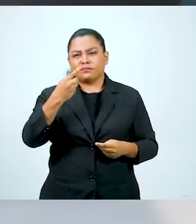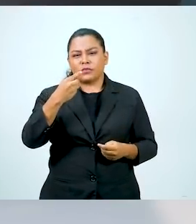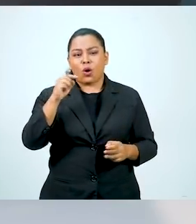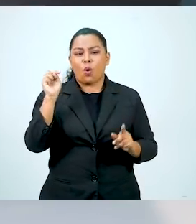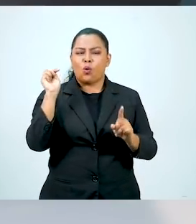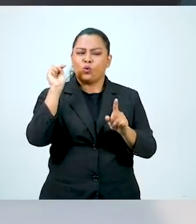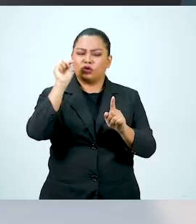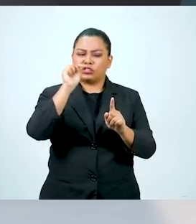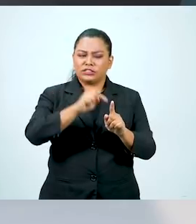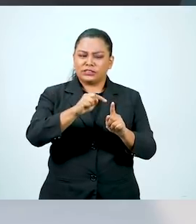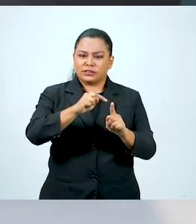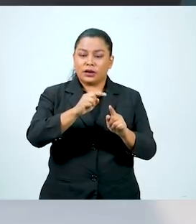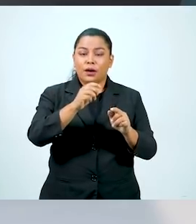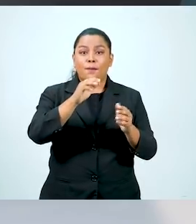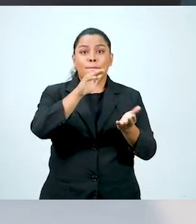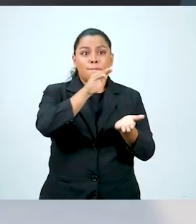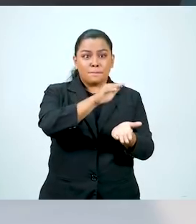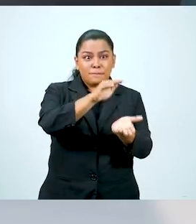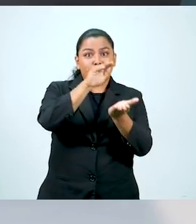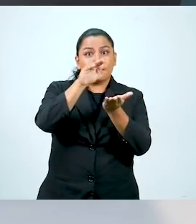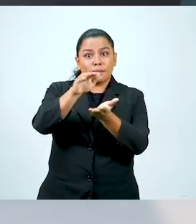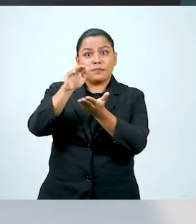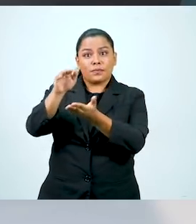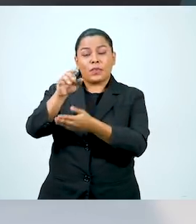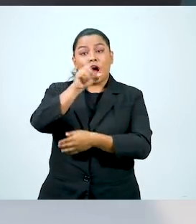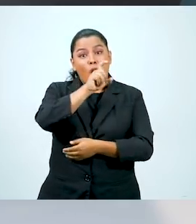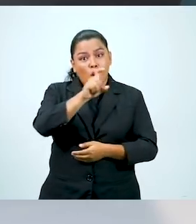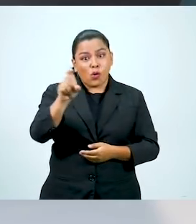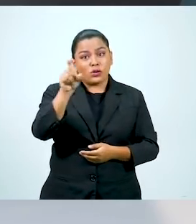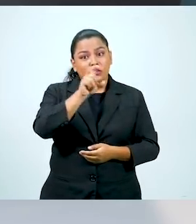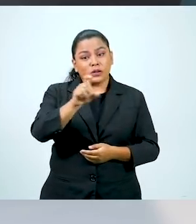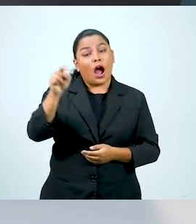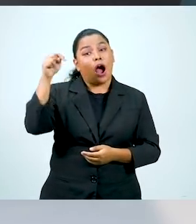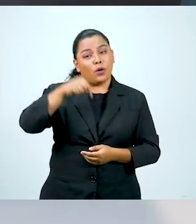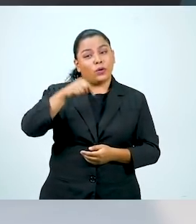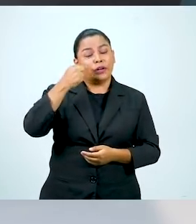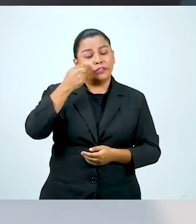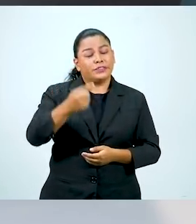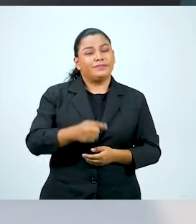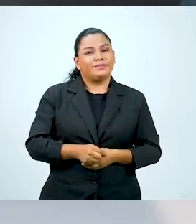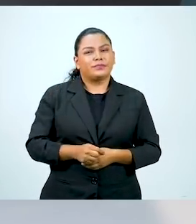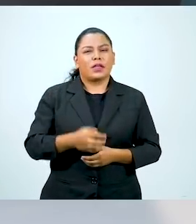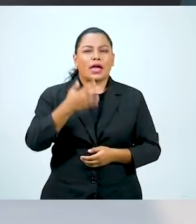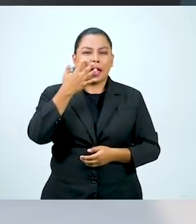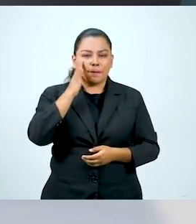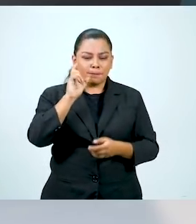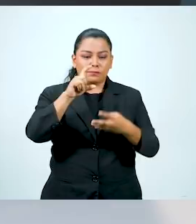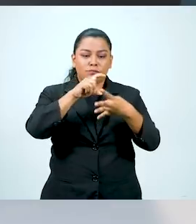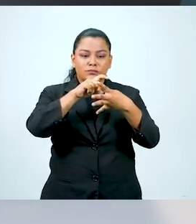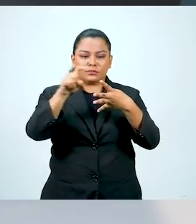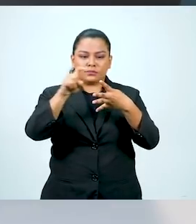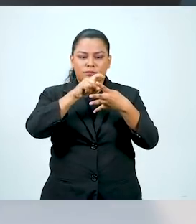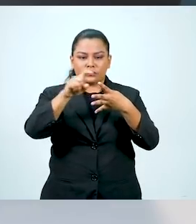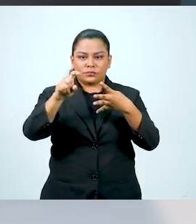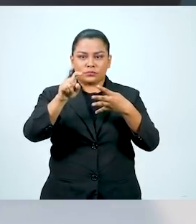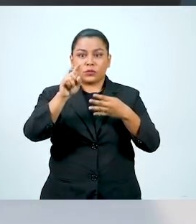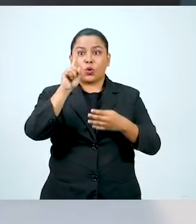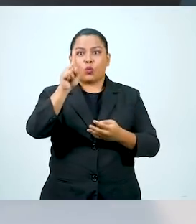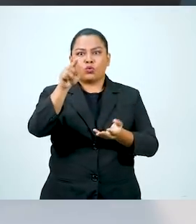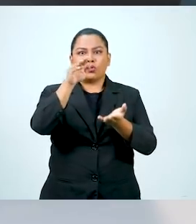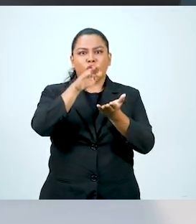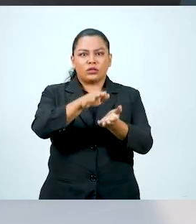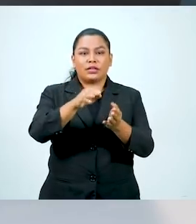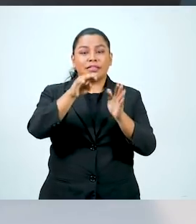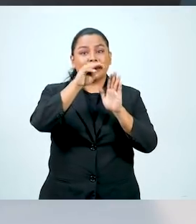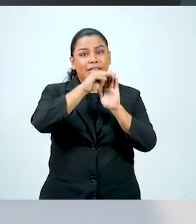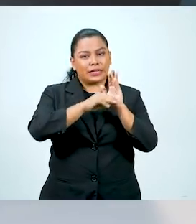ver las orientaciones por cada una de estas semanas y tomaremos como ejemplo la semana 1 de la unidad 1